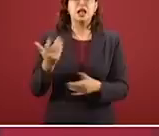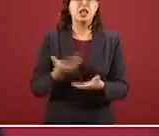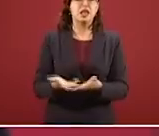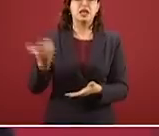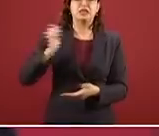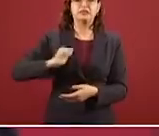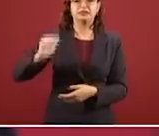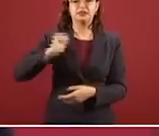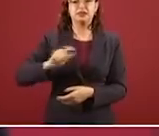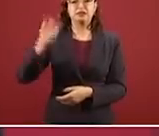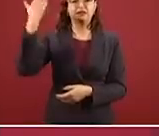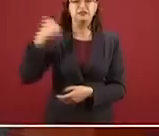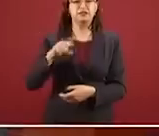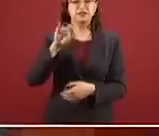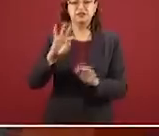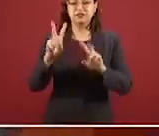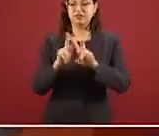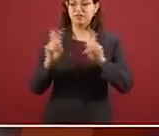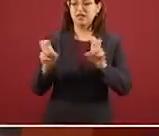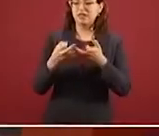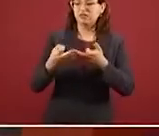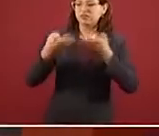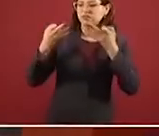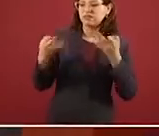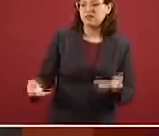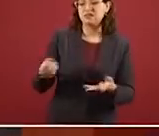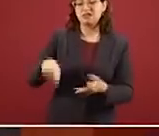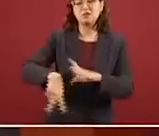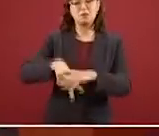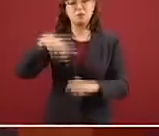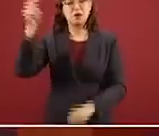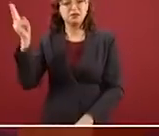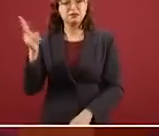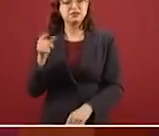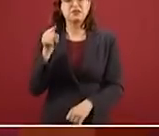que se llevó a cabo durante el porfiriato.